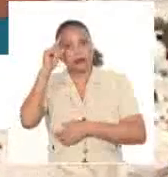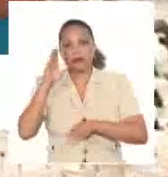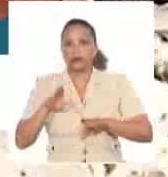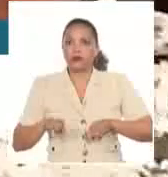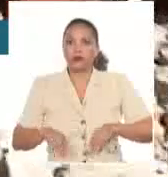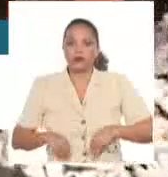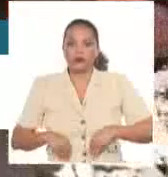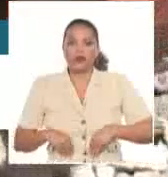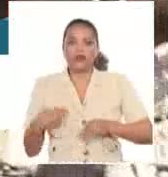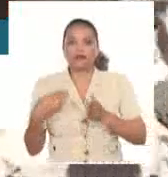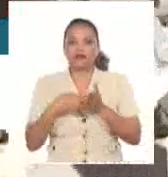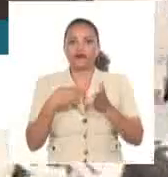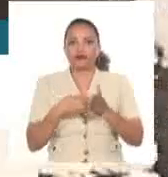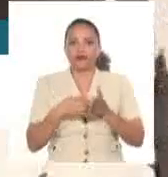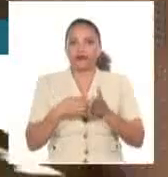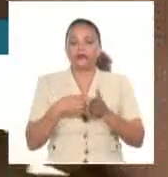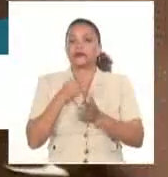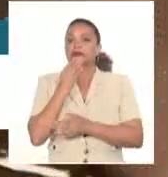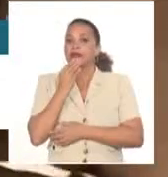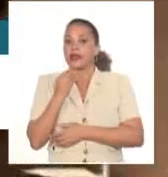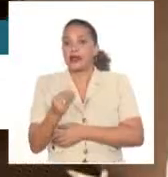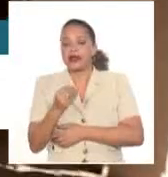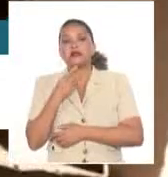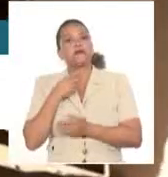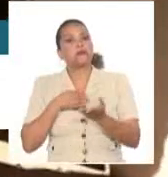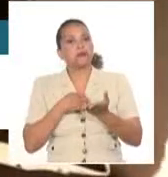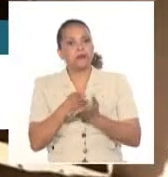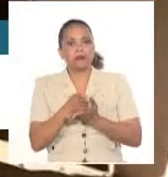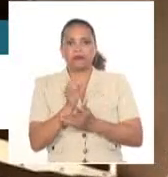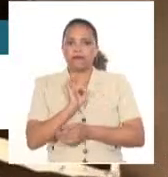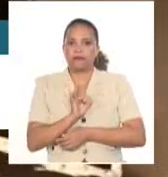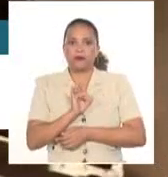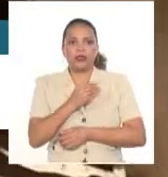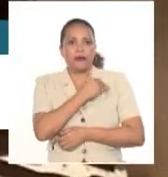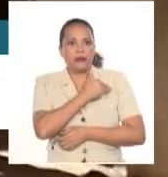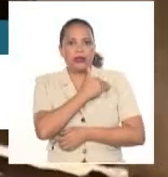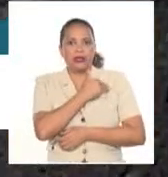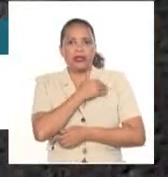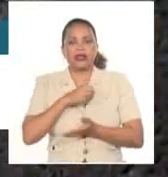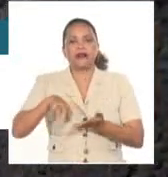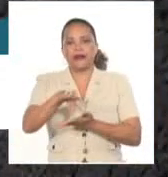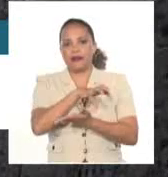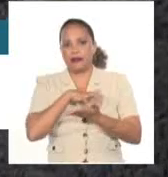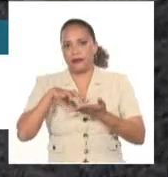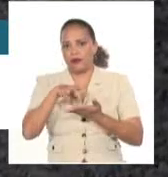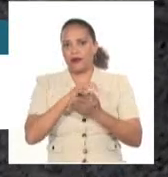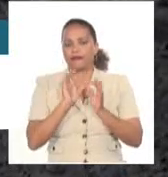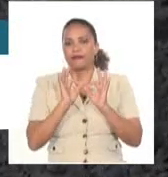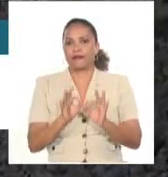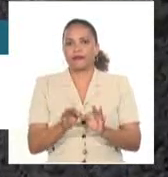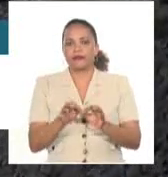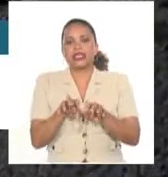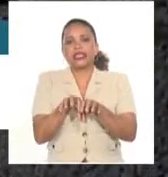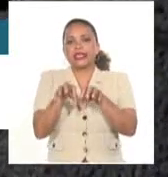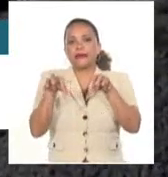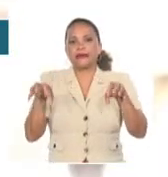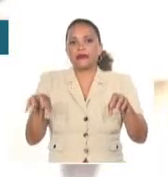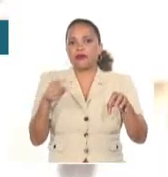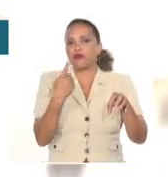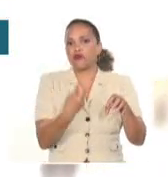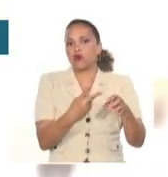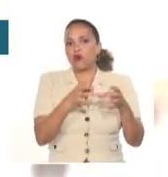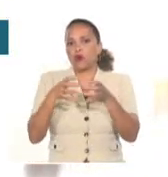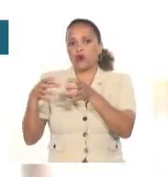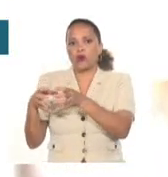sionistas. El Estado hebreo pretende mantener tropas en el llamado Corredor de Netzarim, dividiendo en dos las